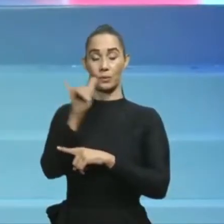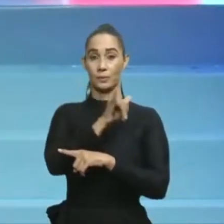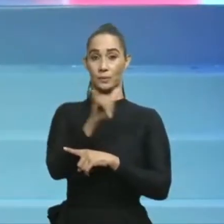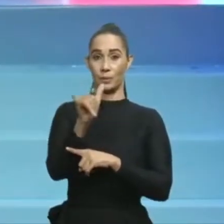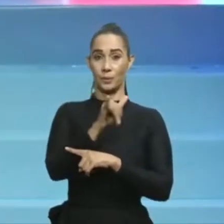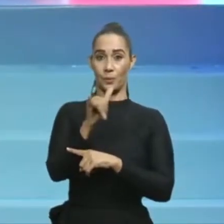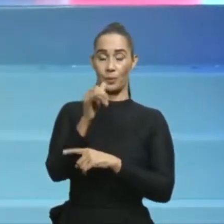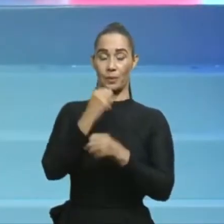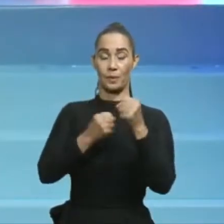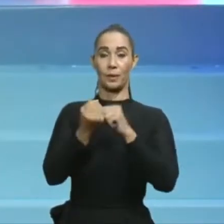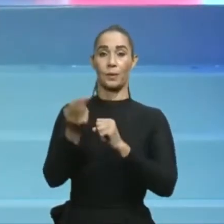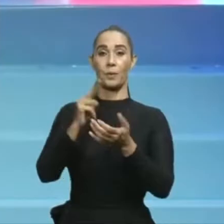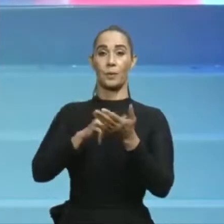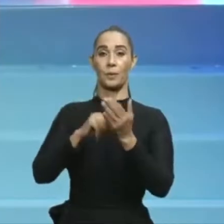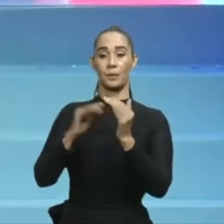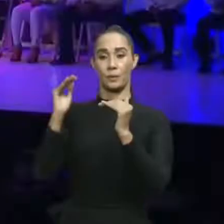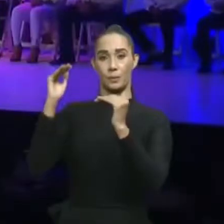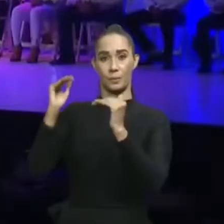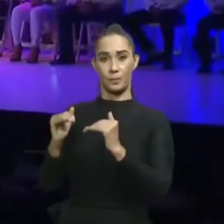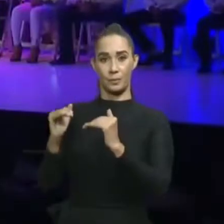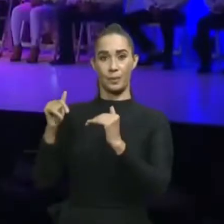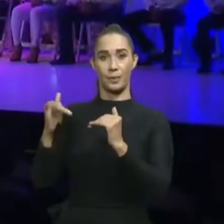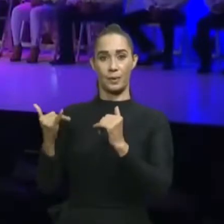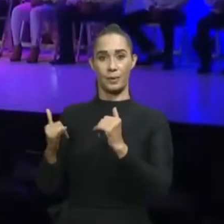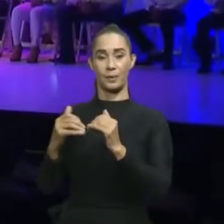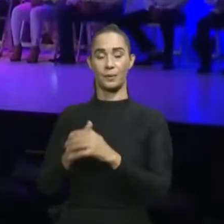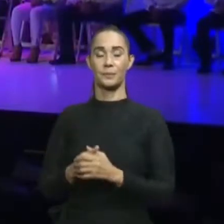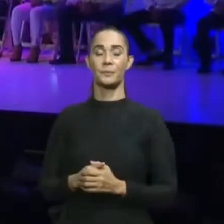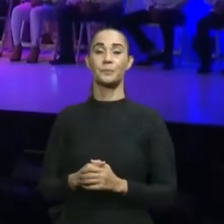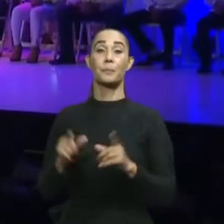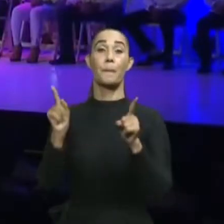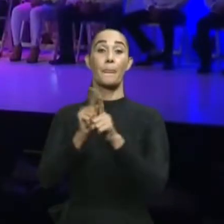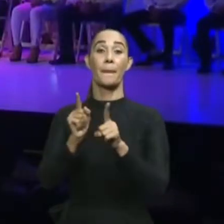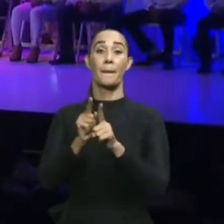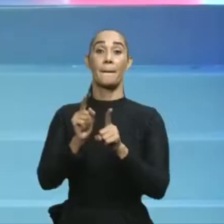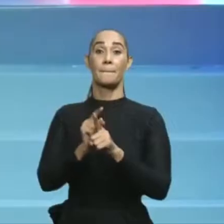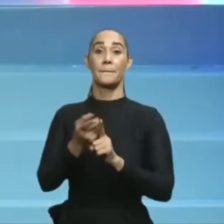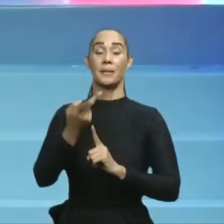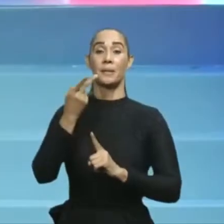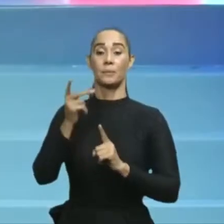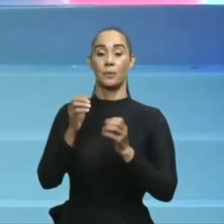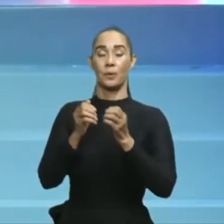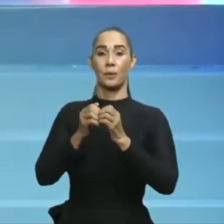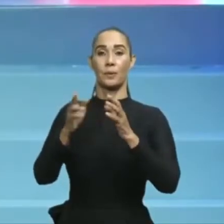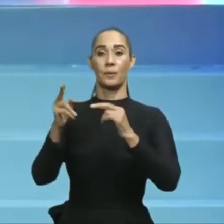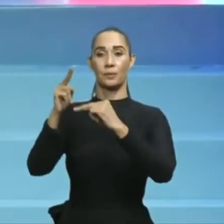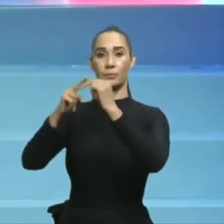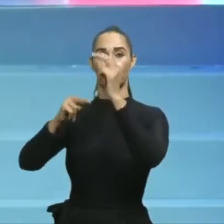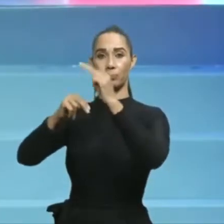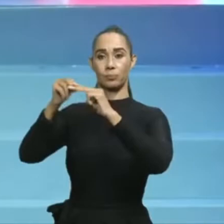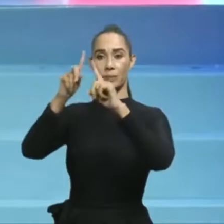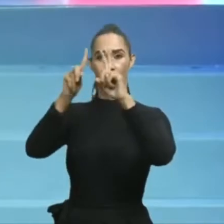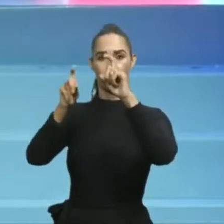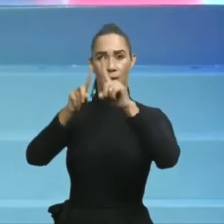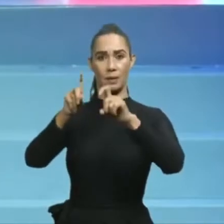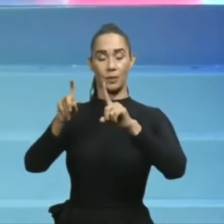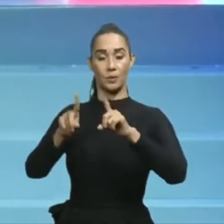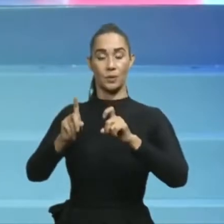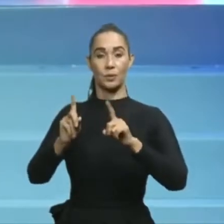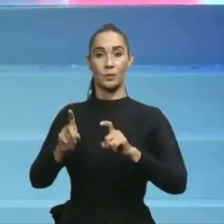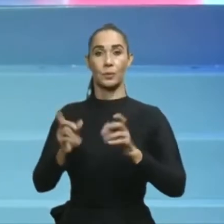período del año 2021 además hemos procedido a la apertura del edificio de consultas ambulatorias